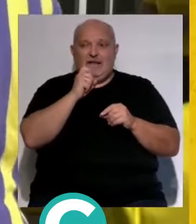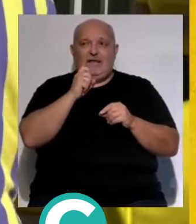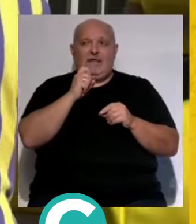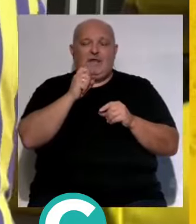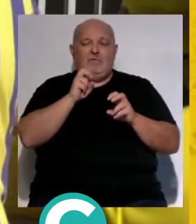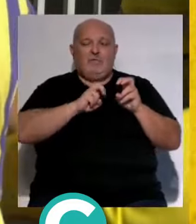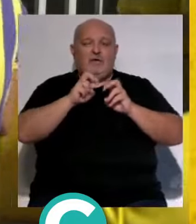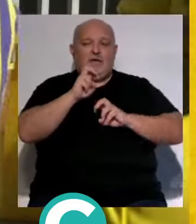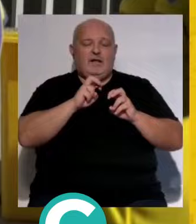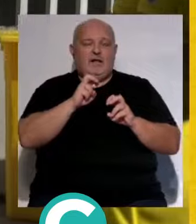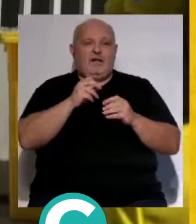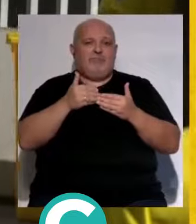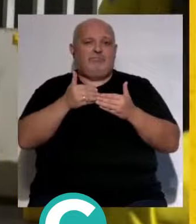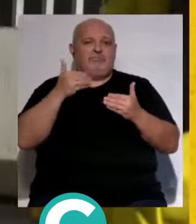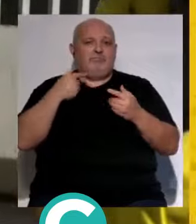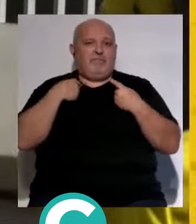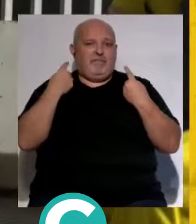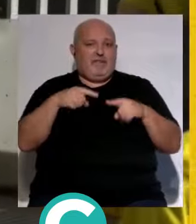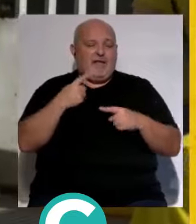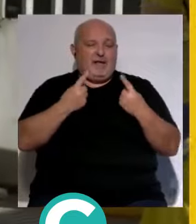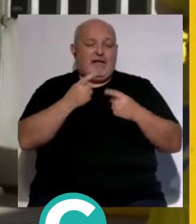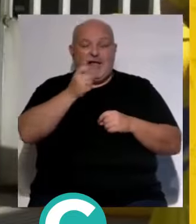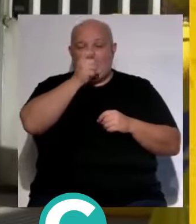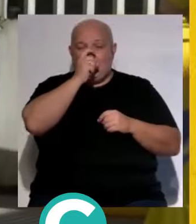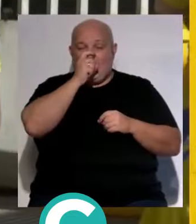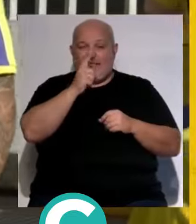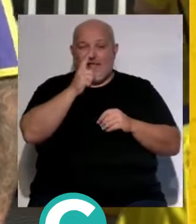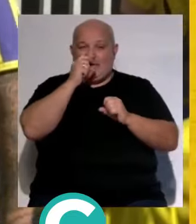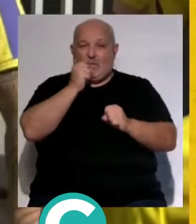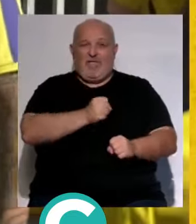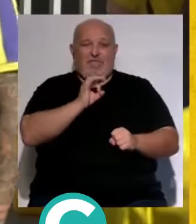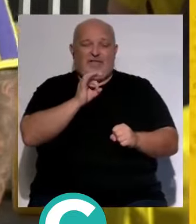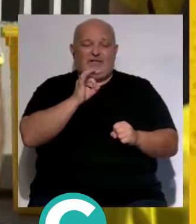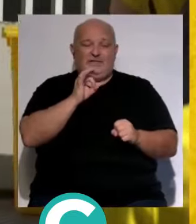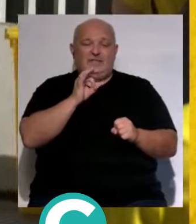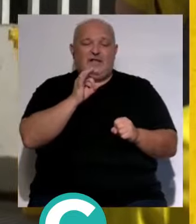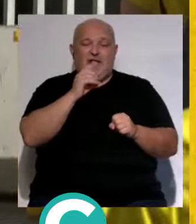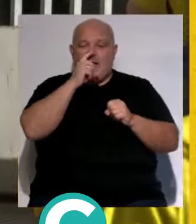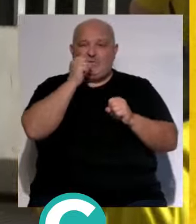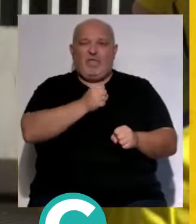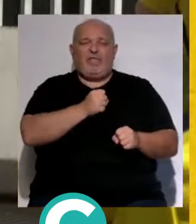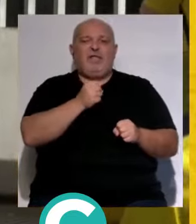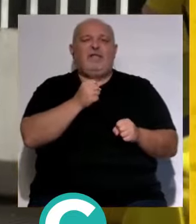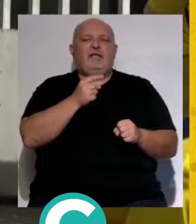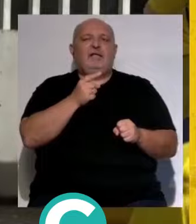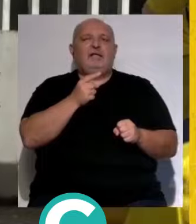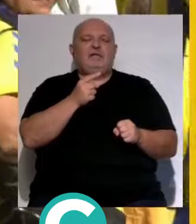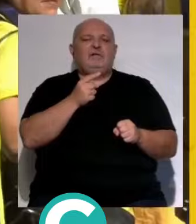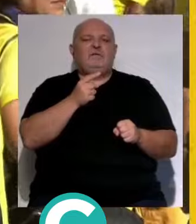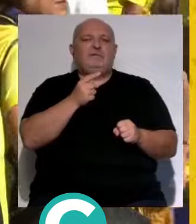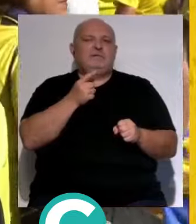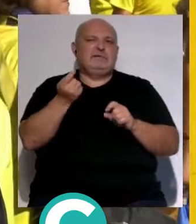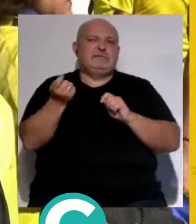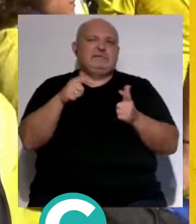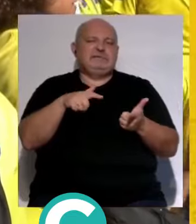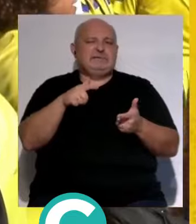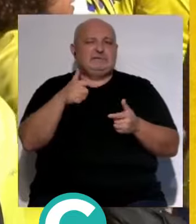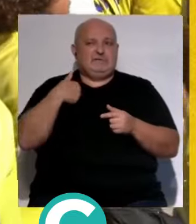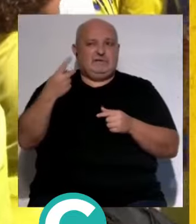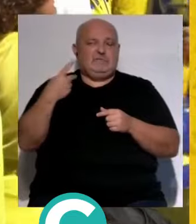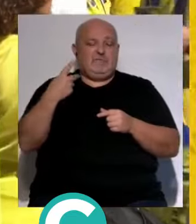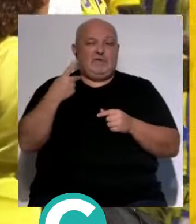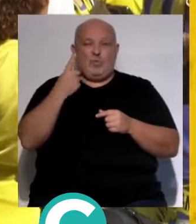tira por tierra lo demás. Sobre eso es verdad que lo de la antigüedad, tampoco entiendo, porque a mí me pasa algo muy parecido a lo que dice él,